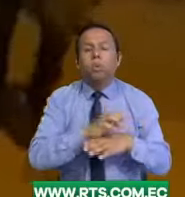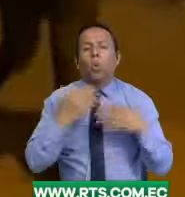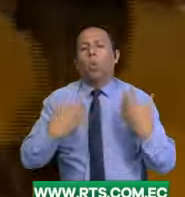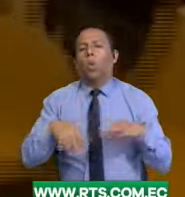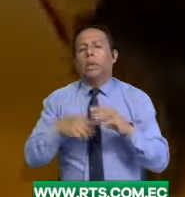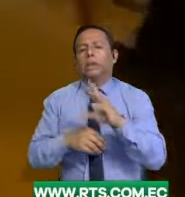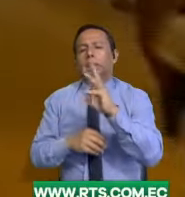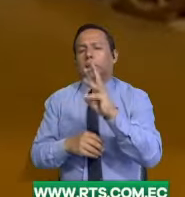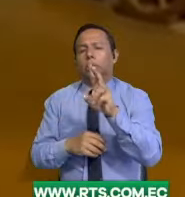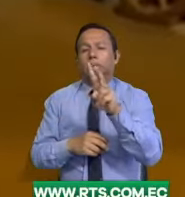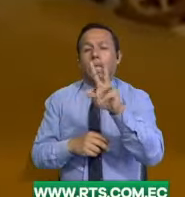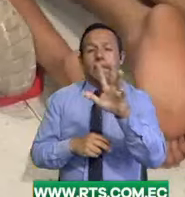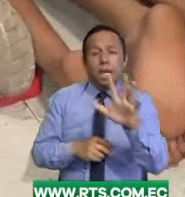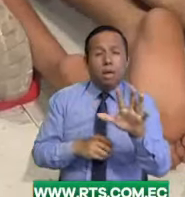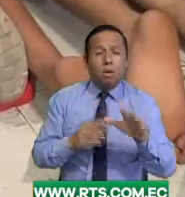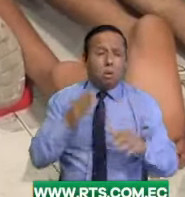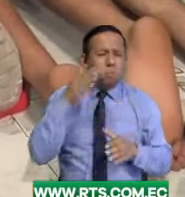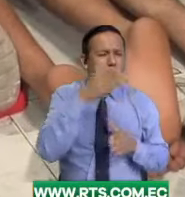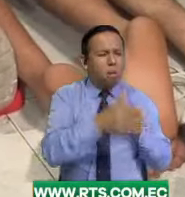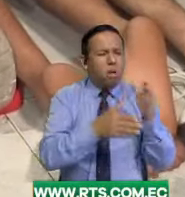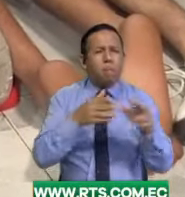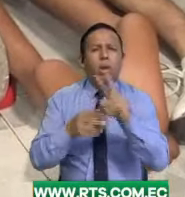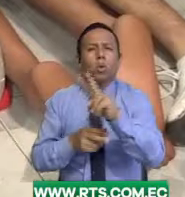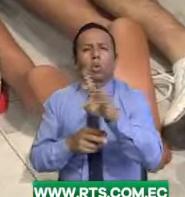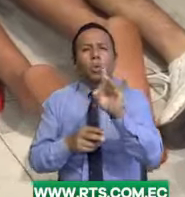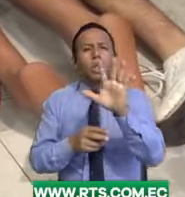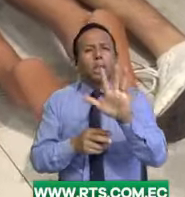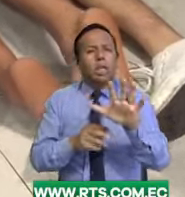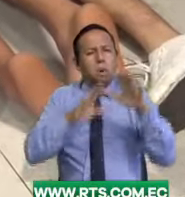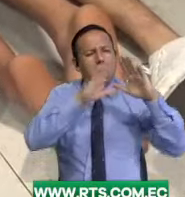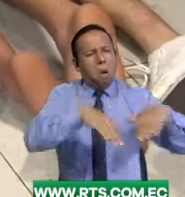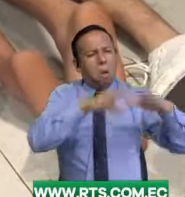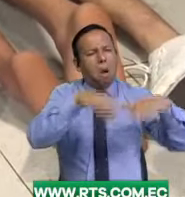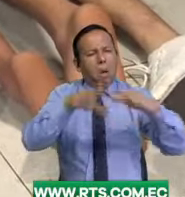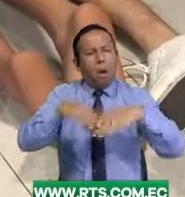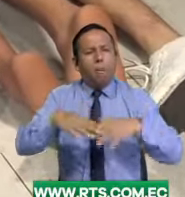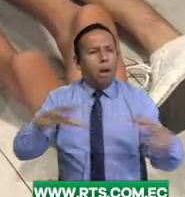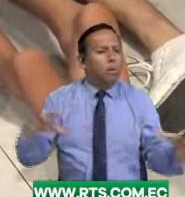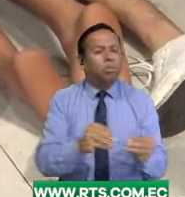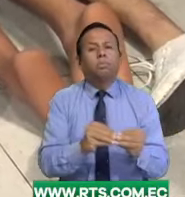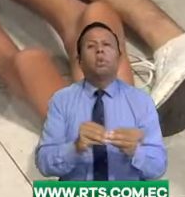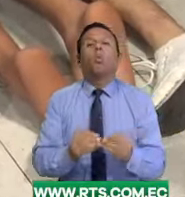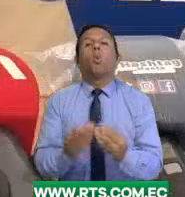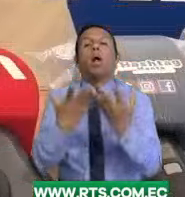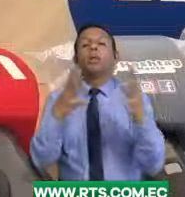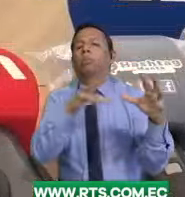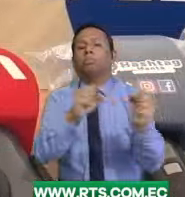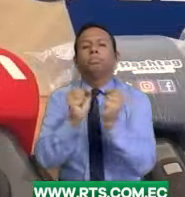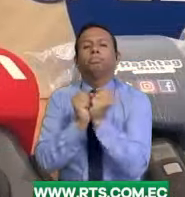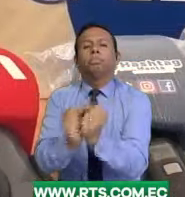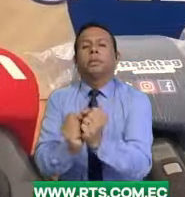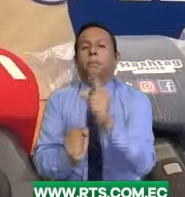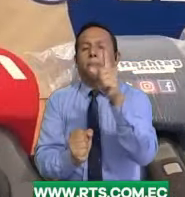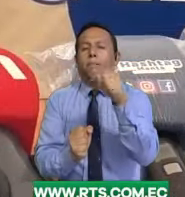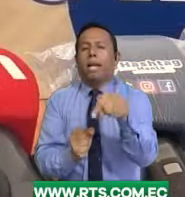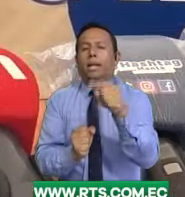625 operaciones con 285 allanamientos que dejan a la fecha casi 1000 personas detenidas. La aprehensión